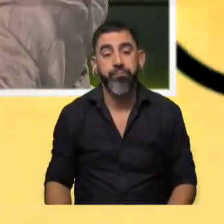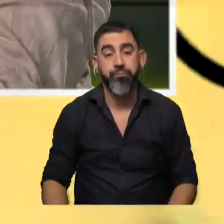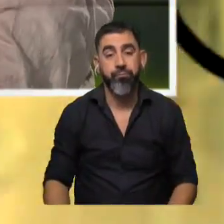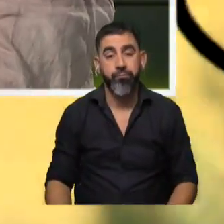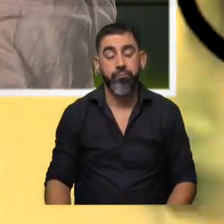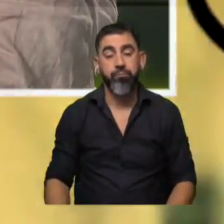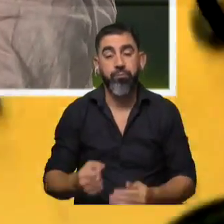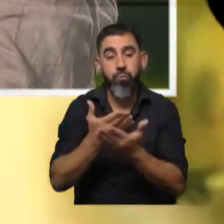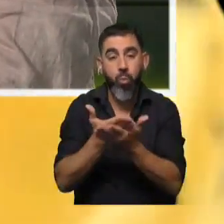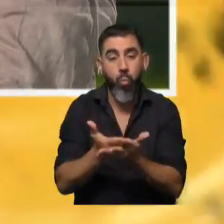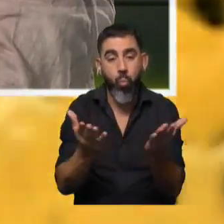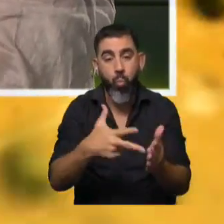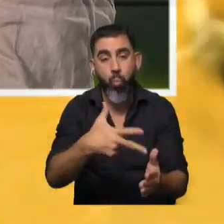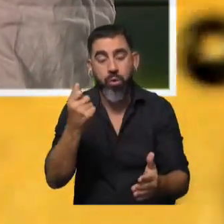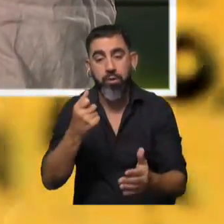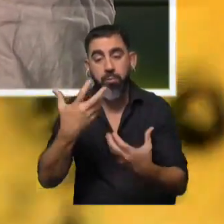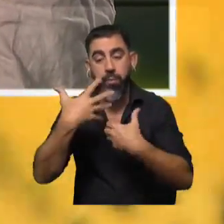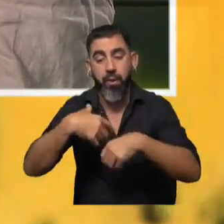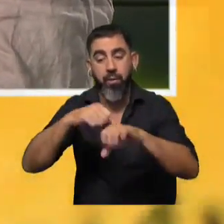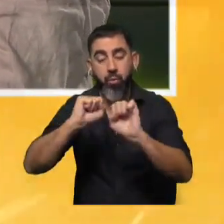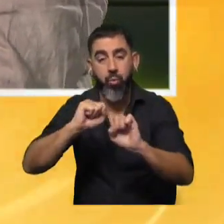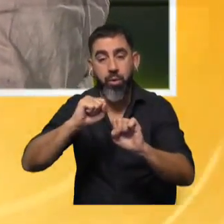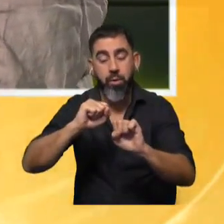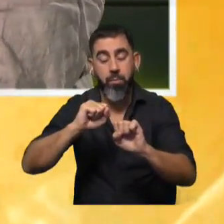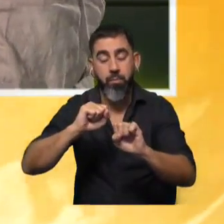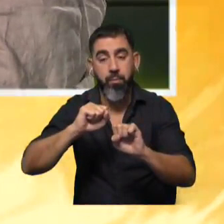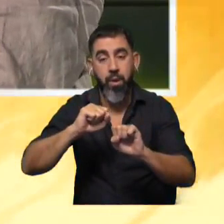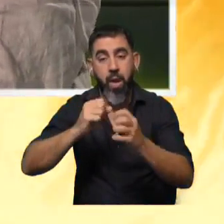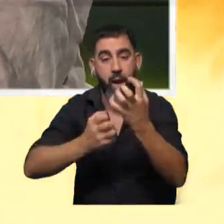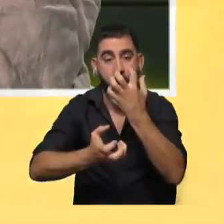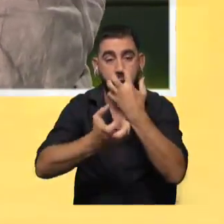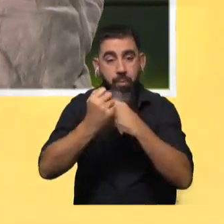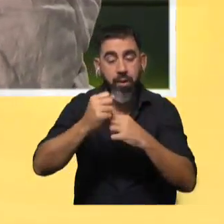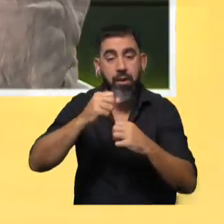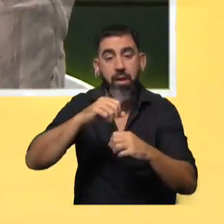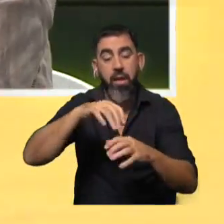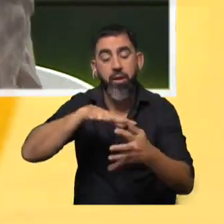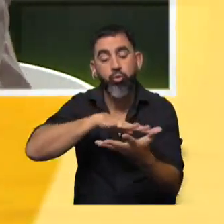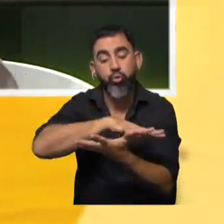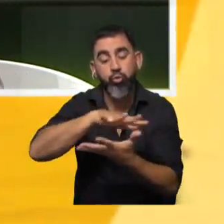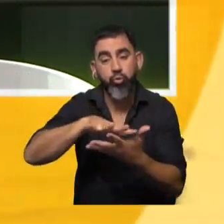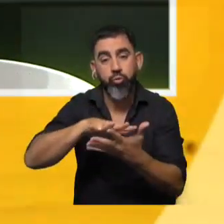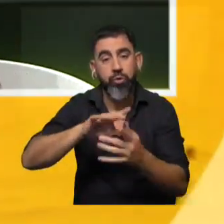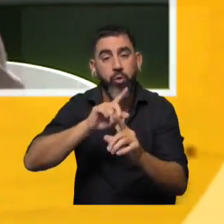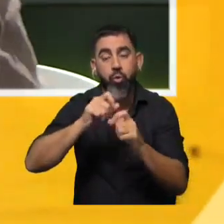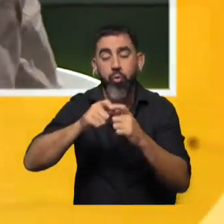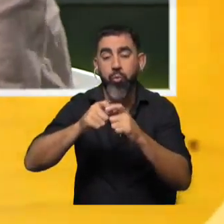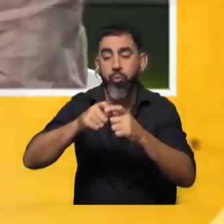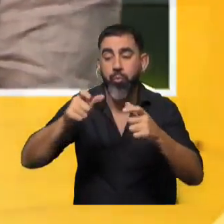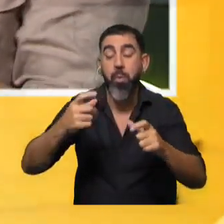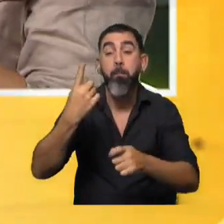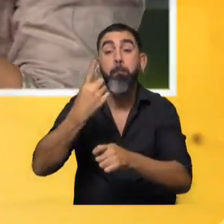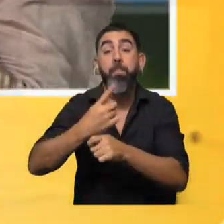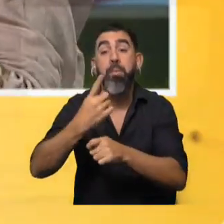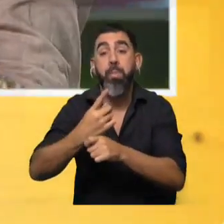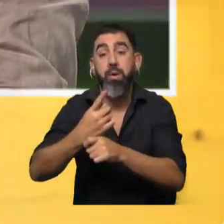le toman muestras para la identificación del parásito cuando la zona no es endémica. O sea, y más el primer caso